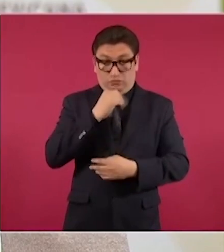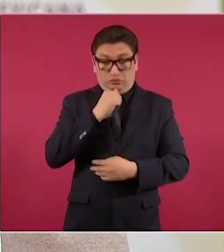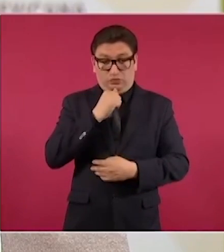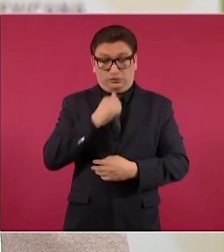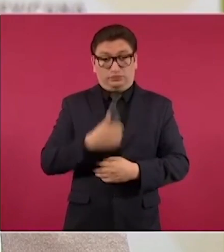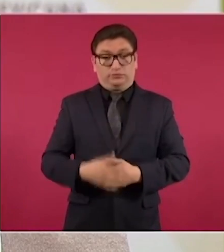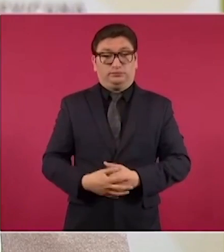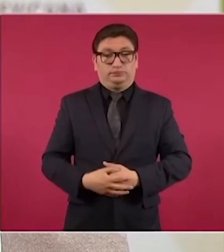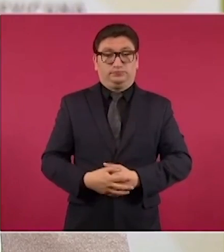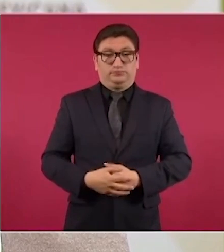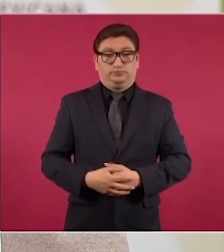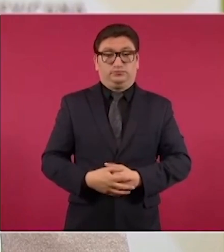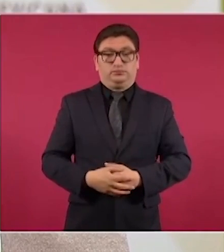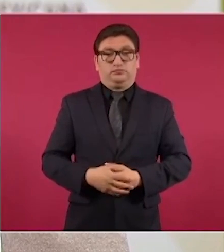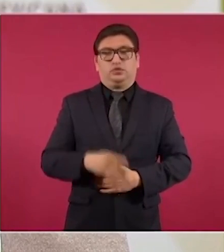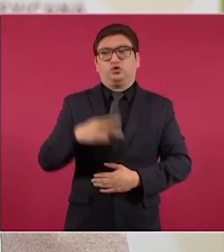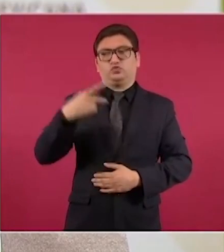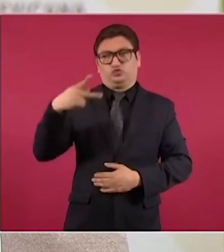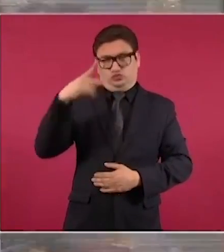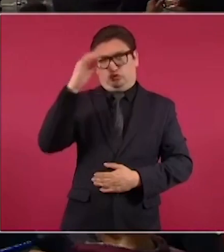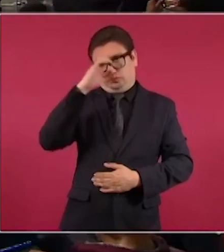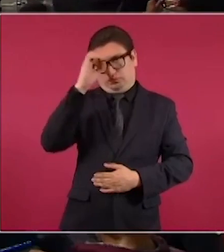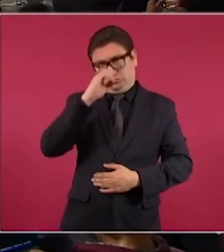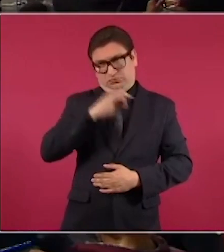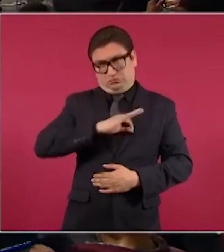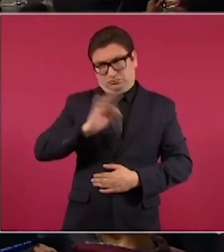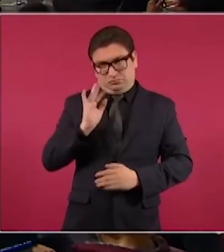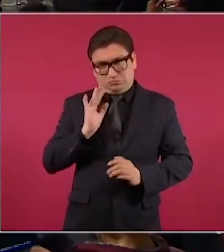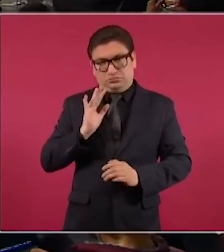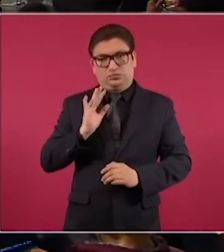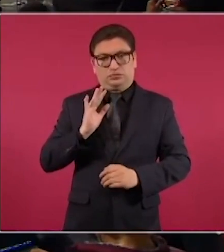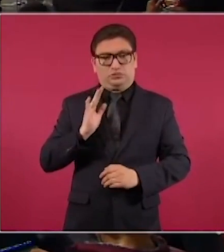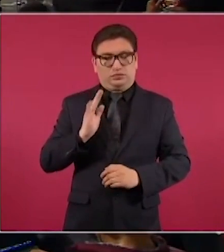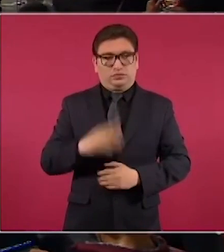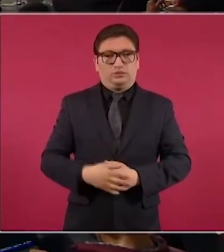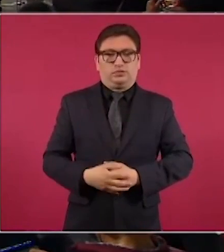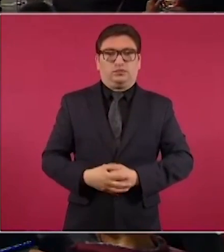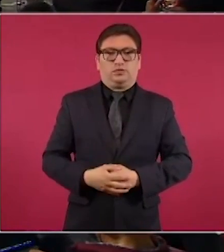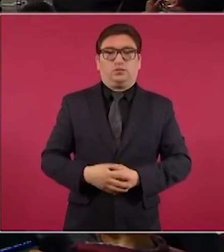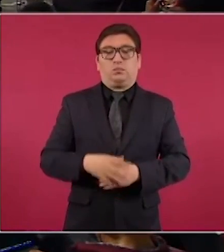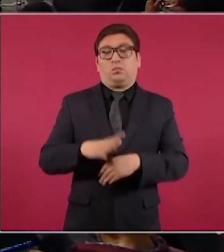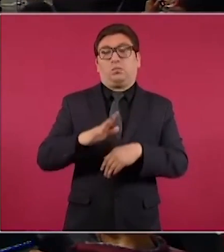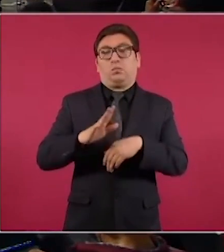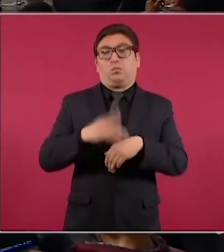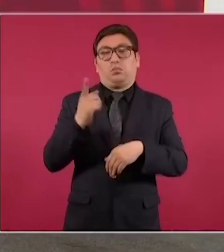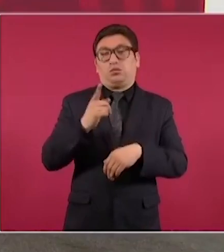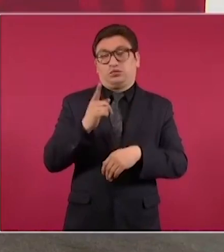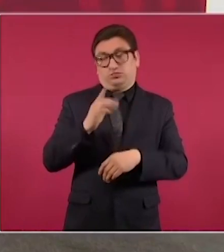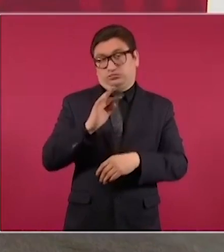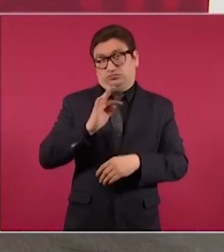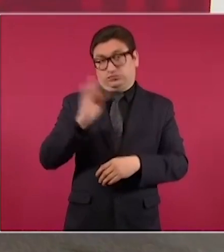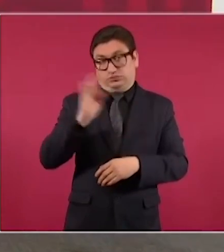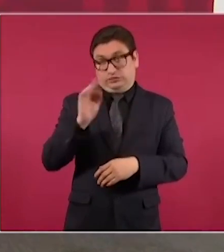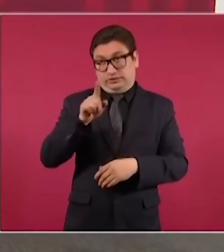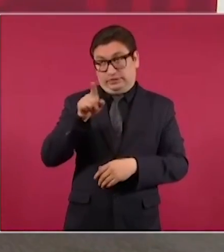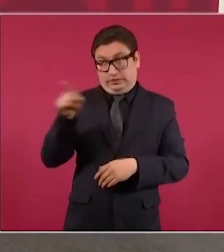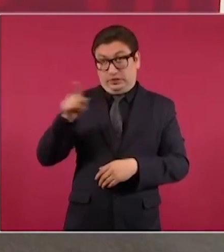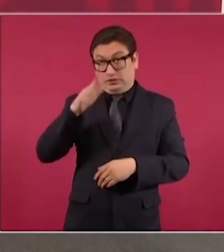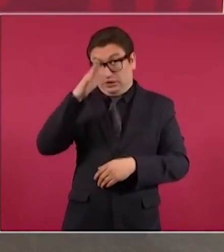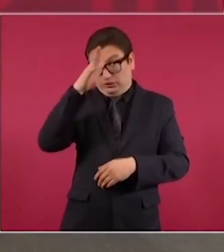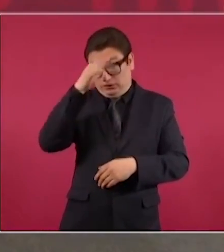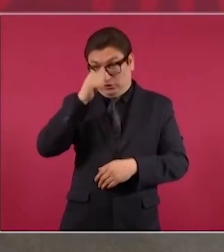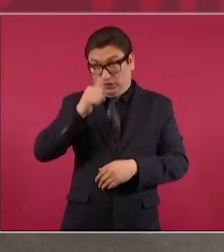asistir que nos de su opinión Porque si ella Este está de